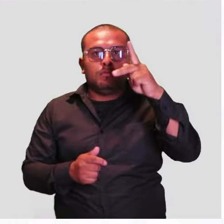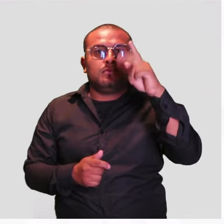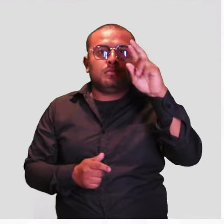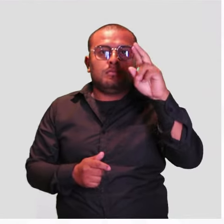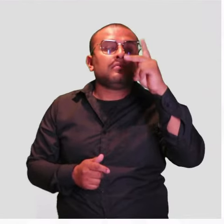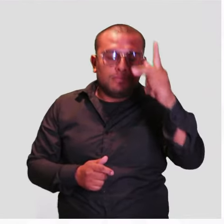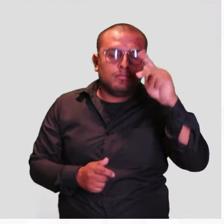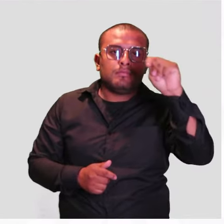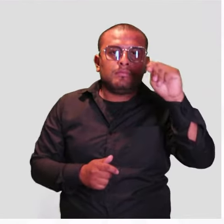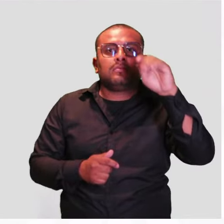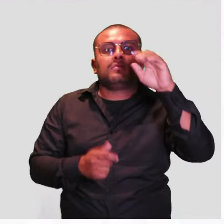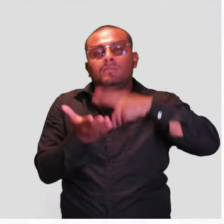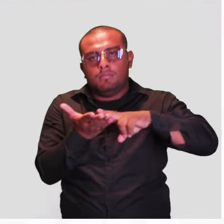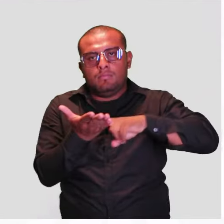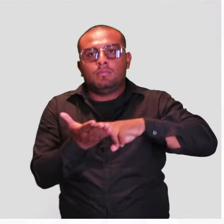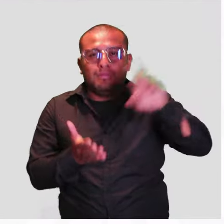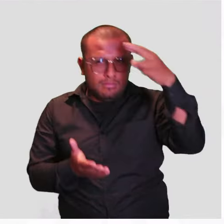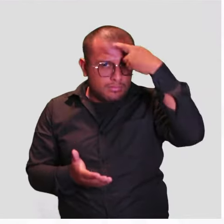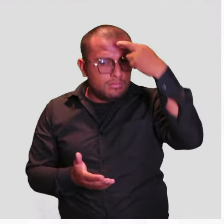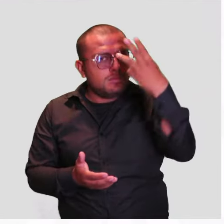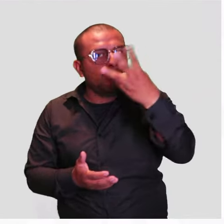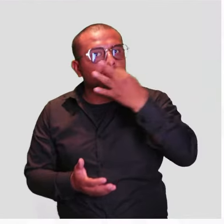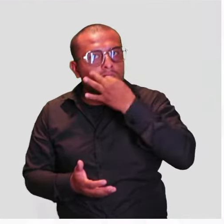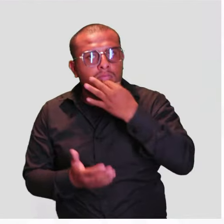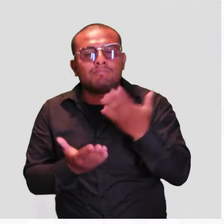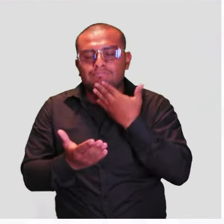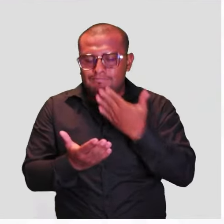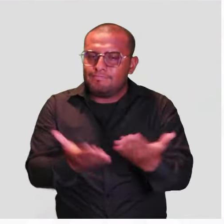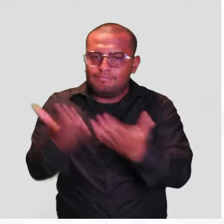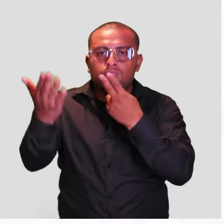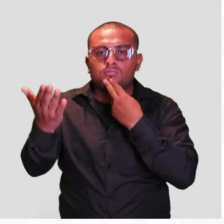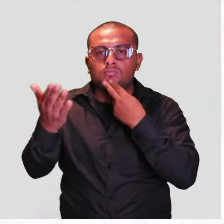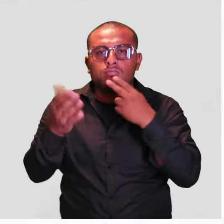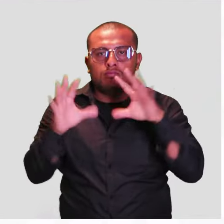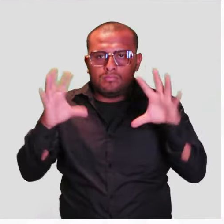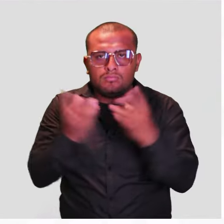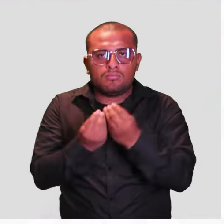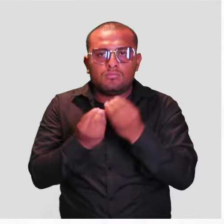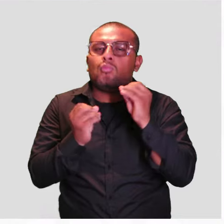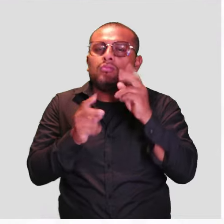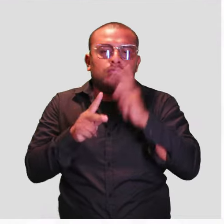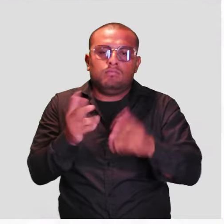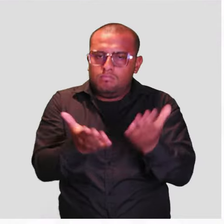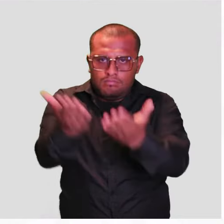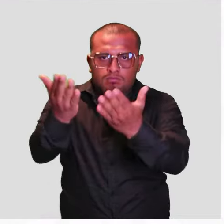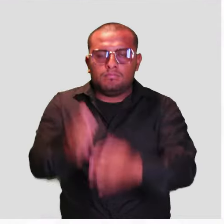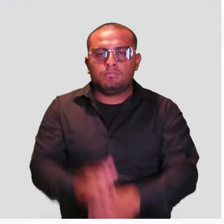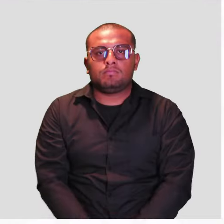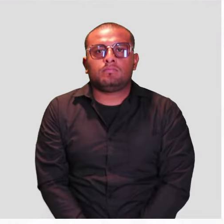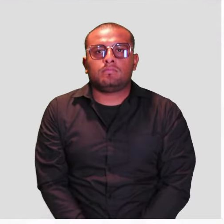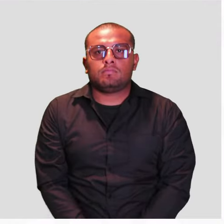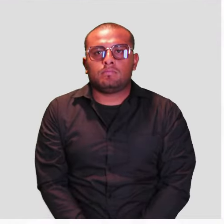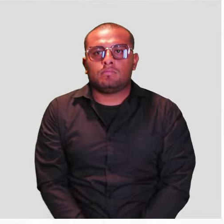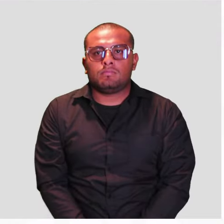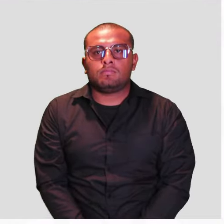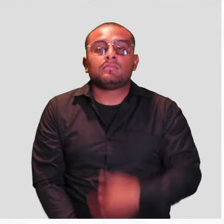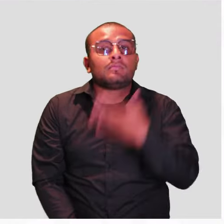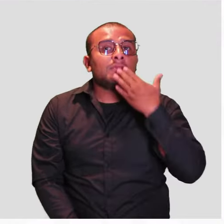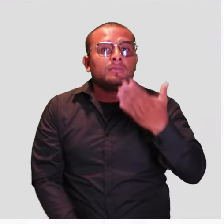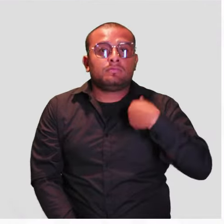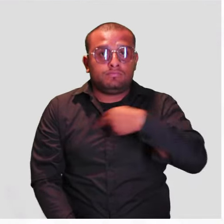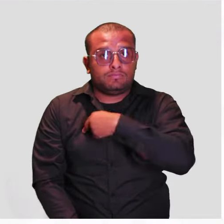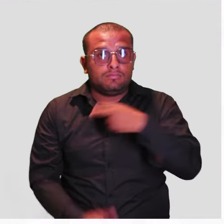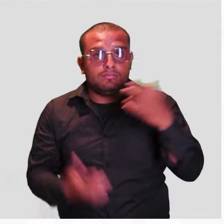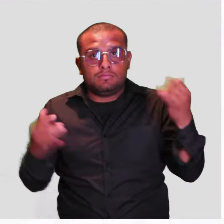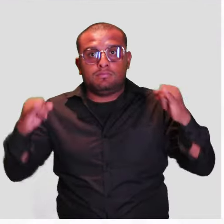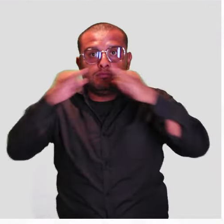tiene una bolsa de tiempo de 3 minutos que puede ser empleada en una o más intervenciones. Adelante. Vamos a crear el Instituto